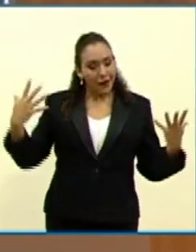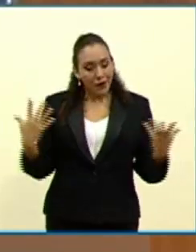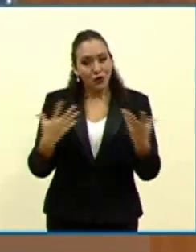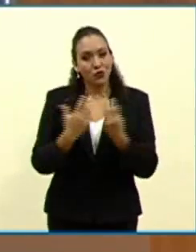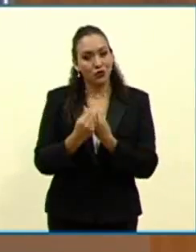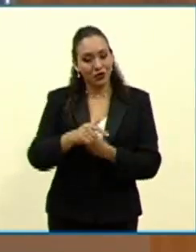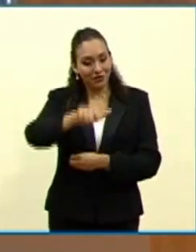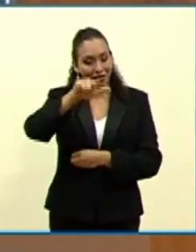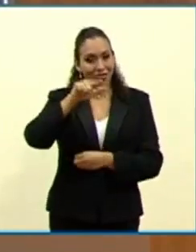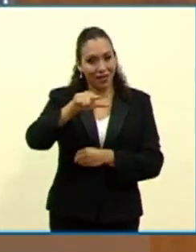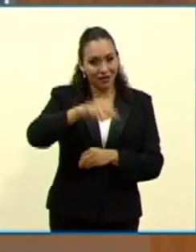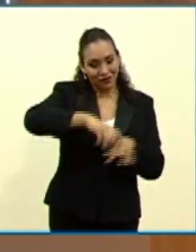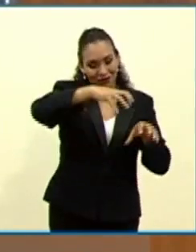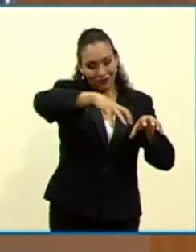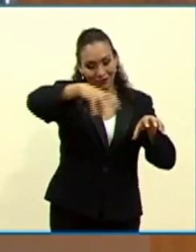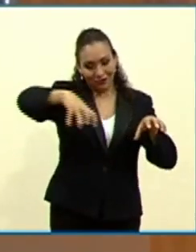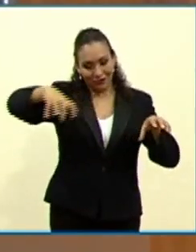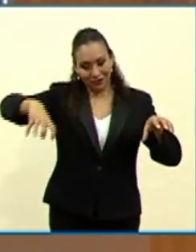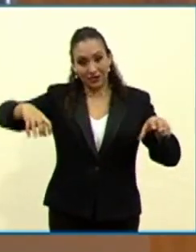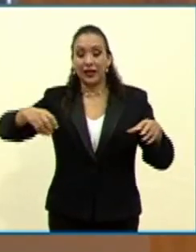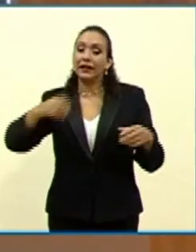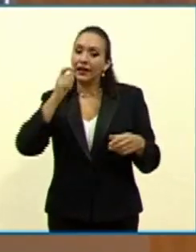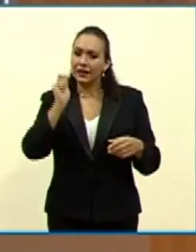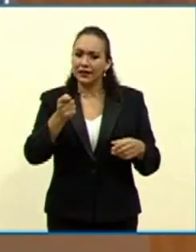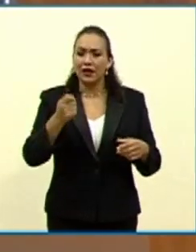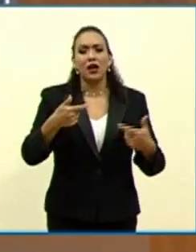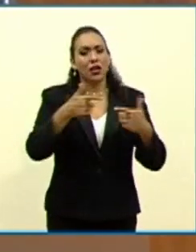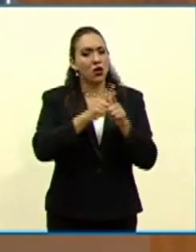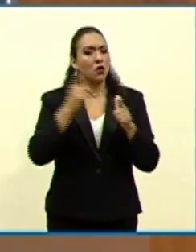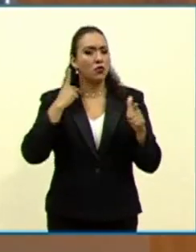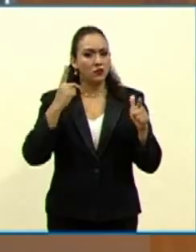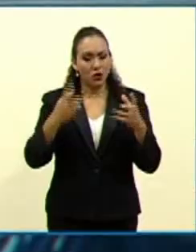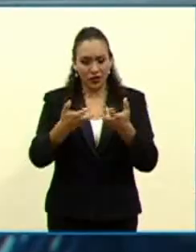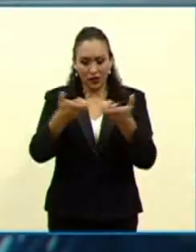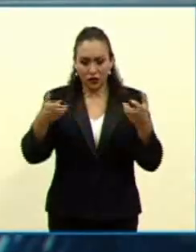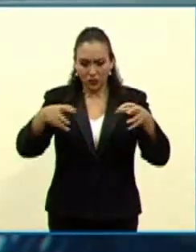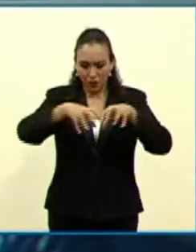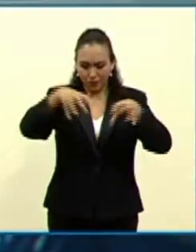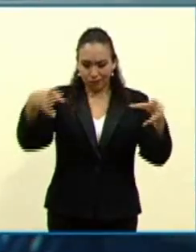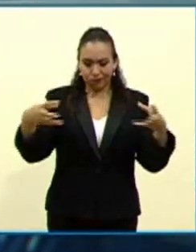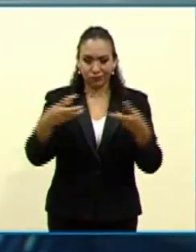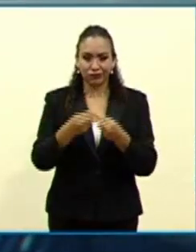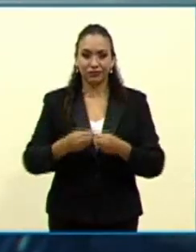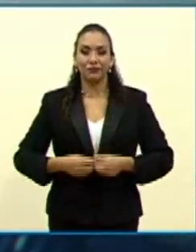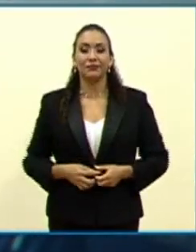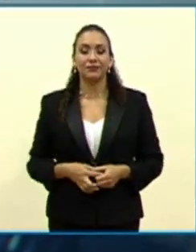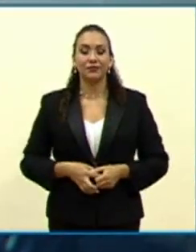17 curules a asignar por el principio de representación proporcional.